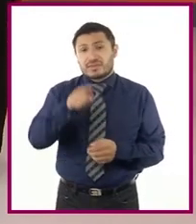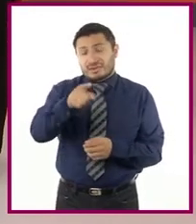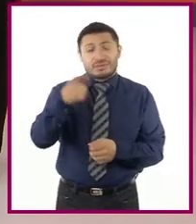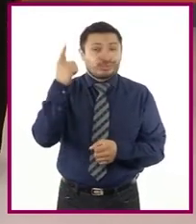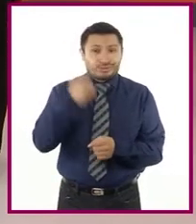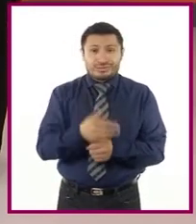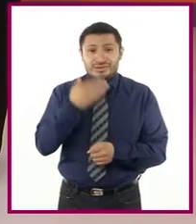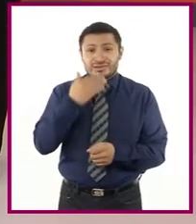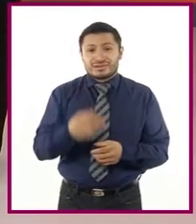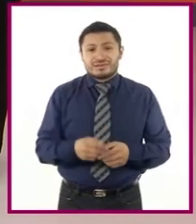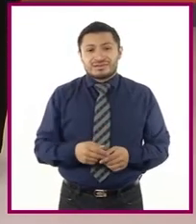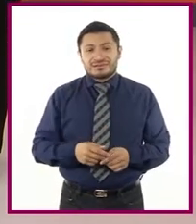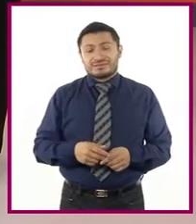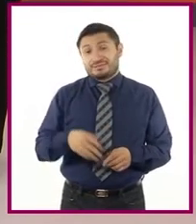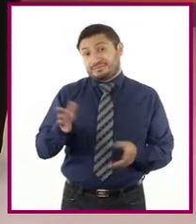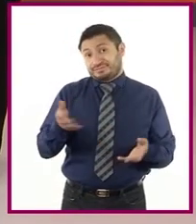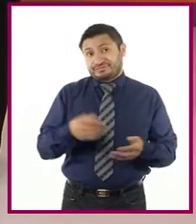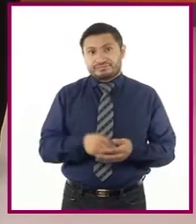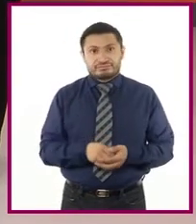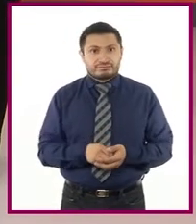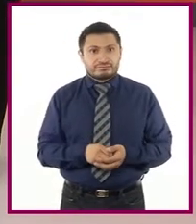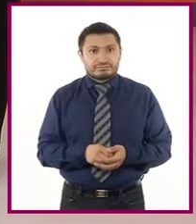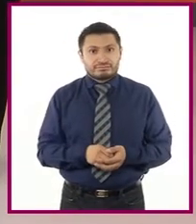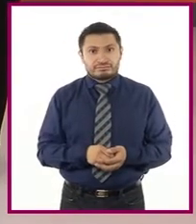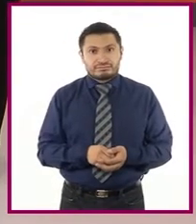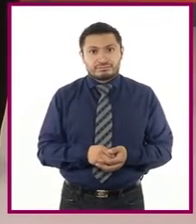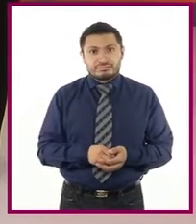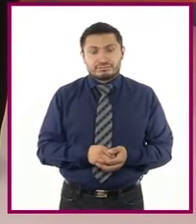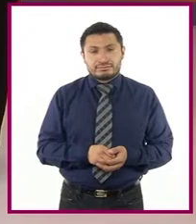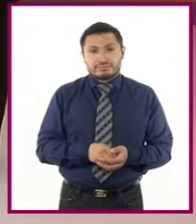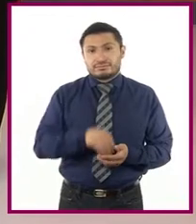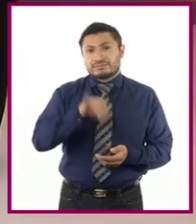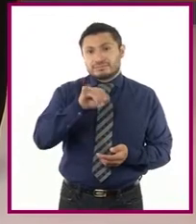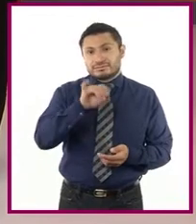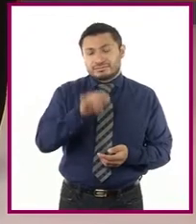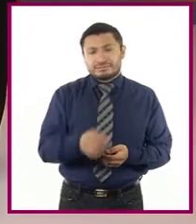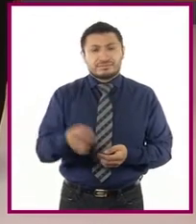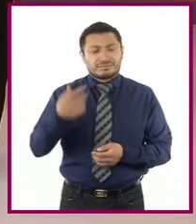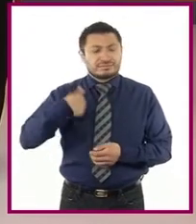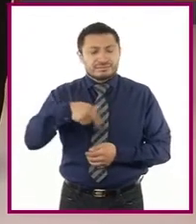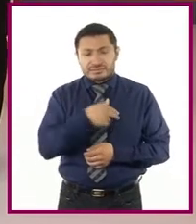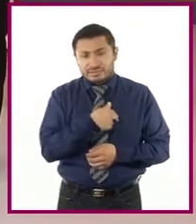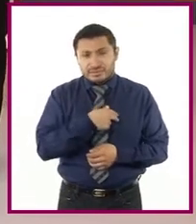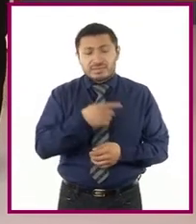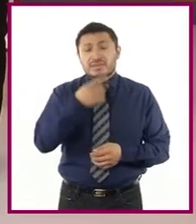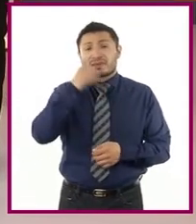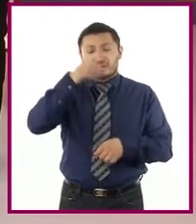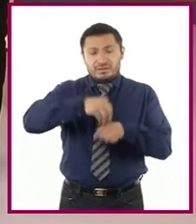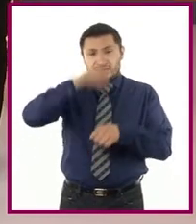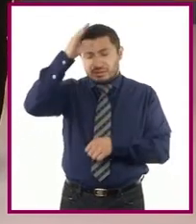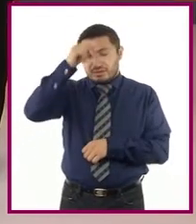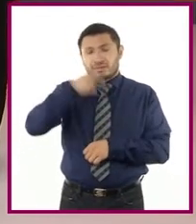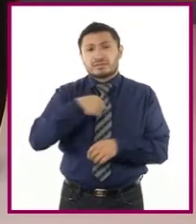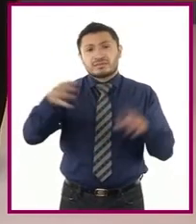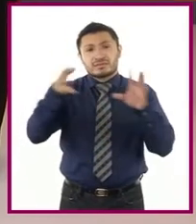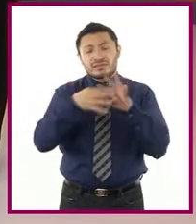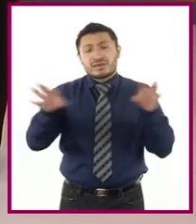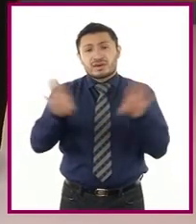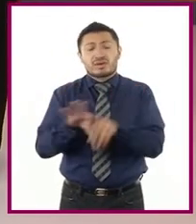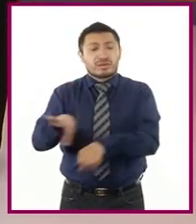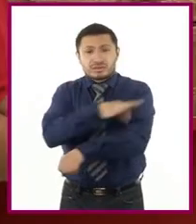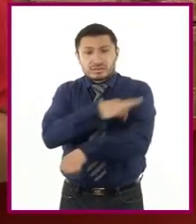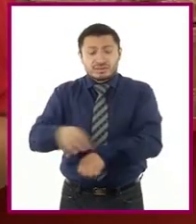adivinaste? Ya ves. Pues sí, quedamos en que les explicaría cómo tomar las medidas que